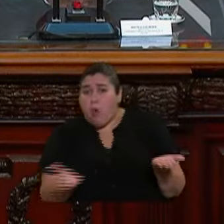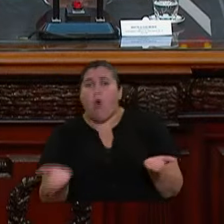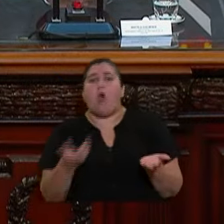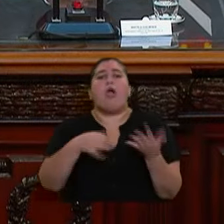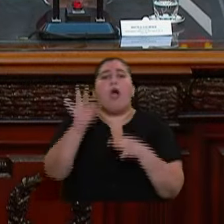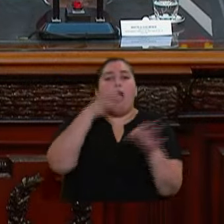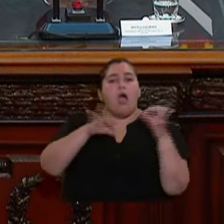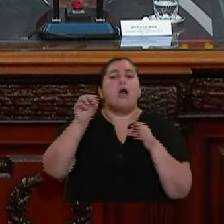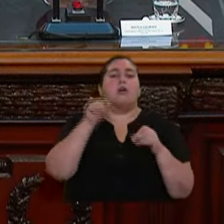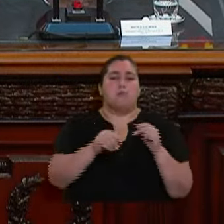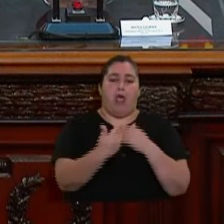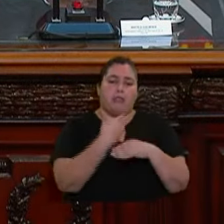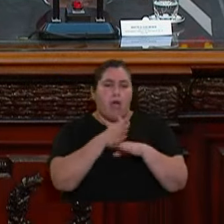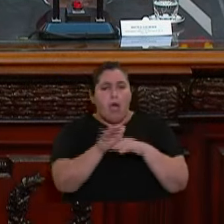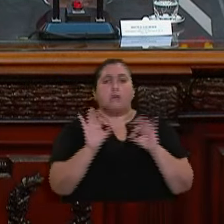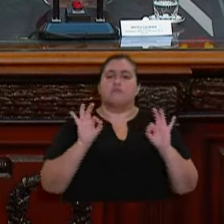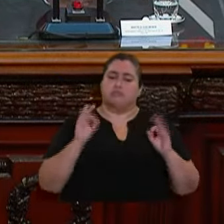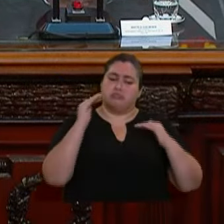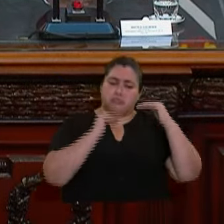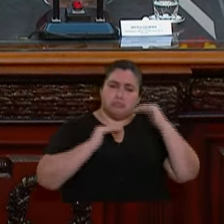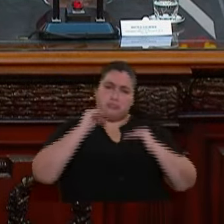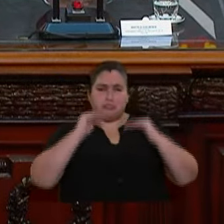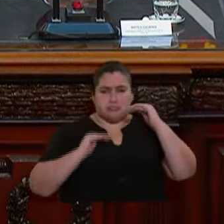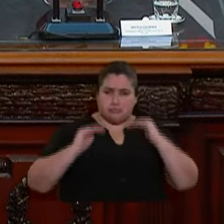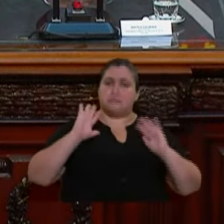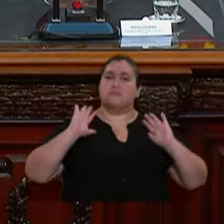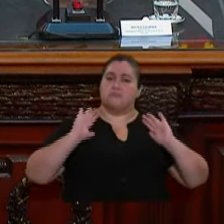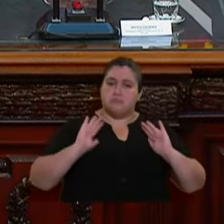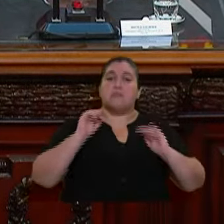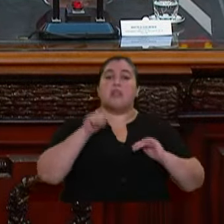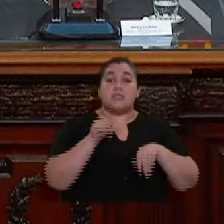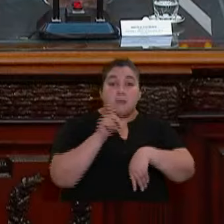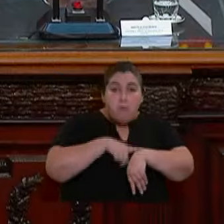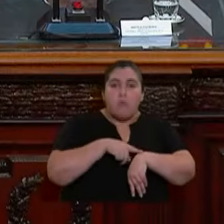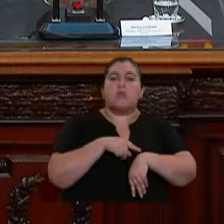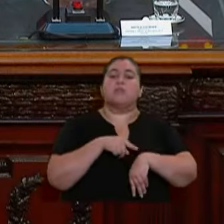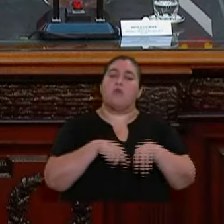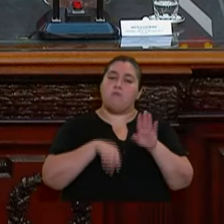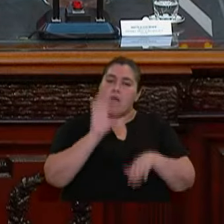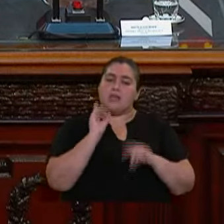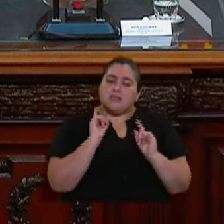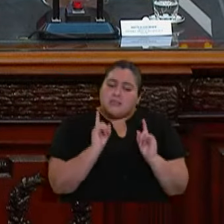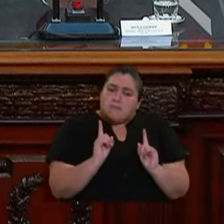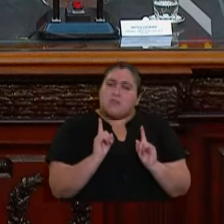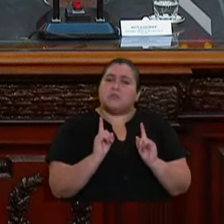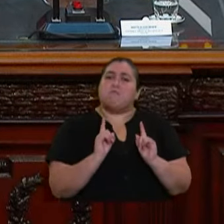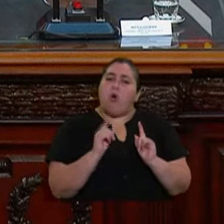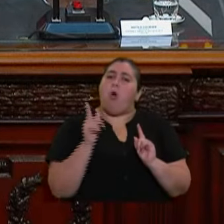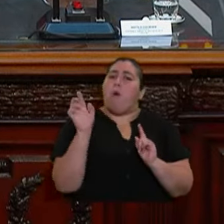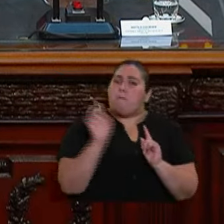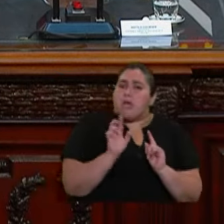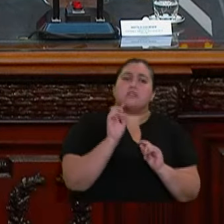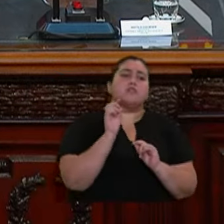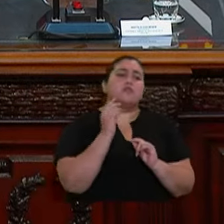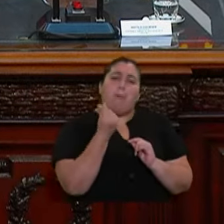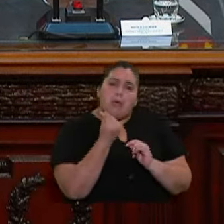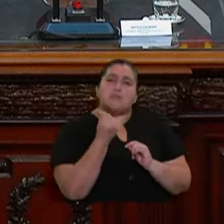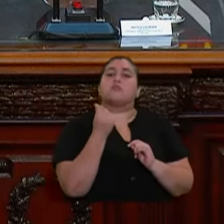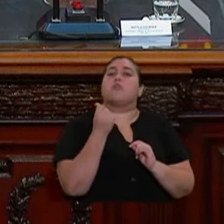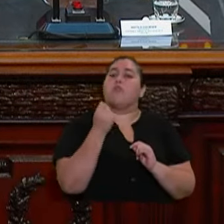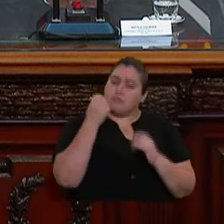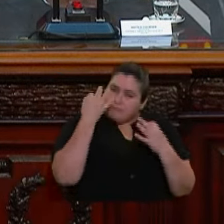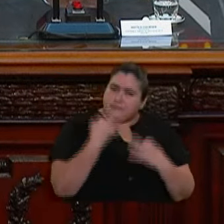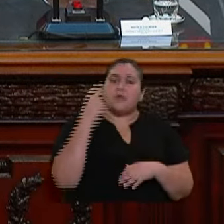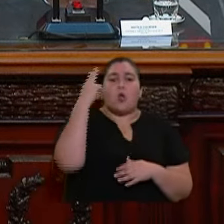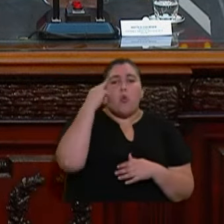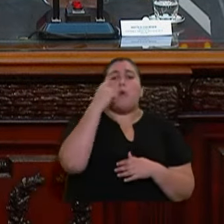ha logrado mantener la base monetaria constante. Esto es, para la misma base monetaria en pesos, hoy tenemos 9.000